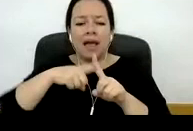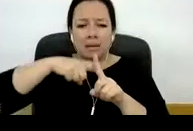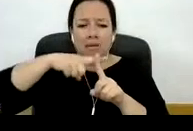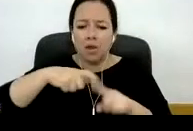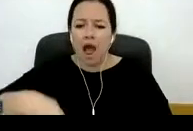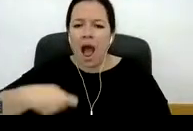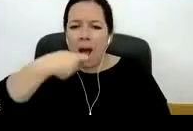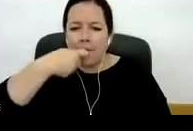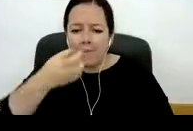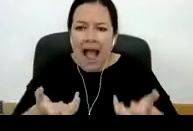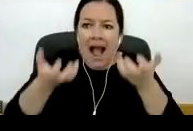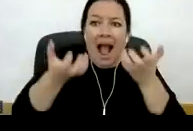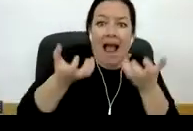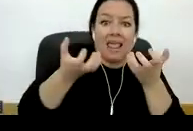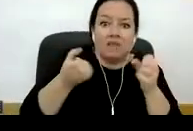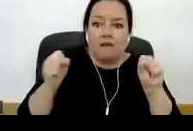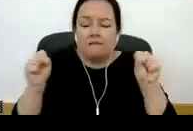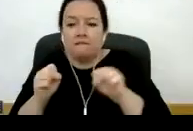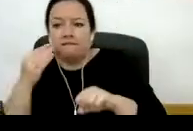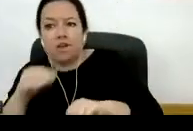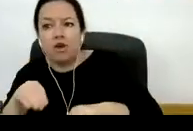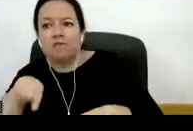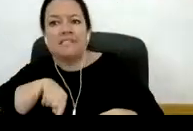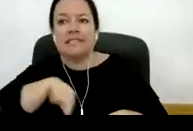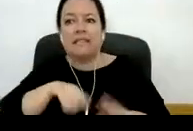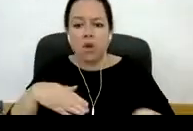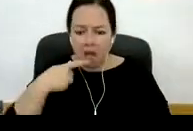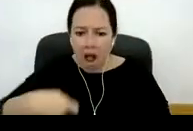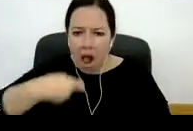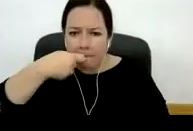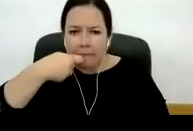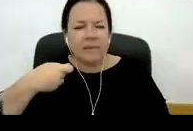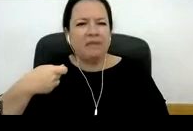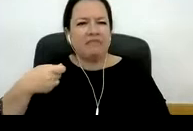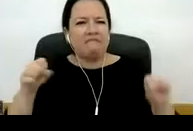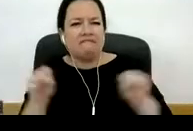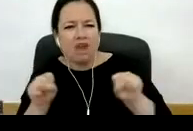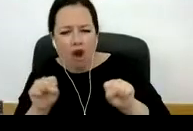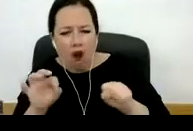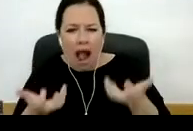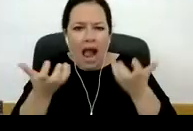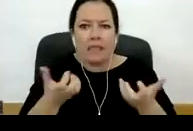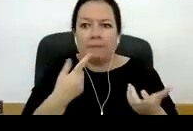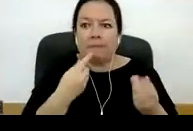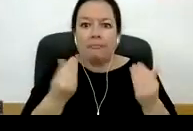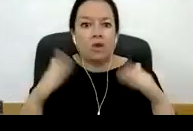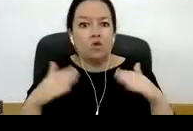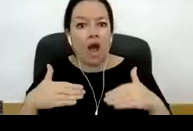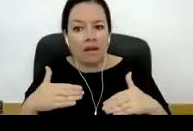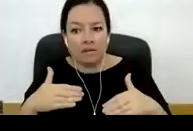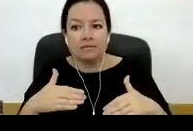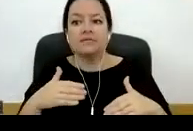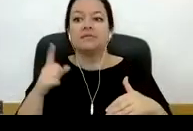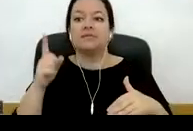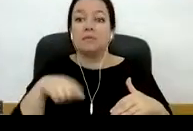alimento que ingerimos, por lo tanto les va a costar más notar si un alimento está frío o muy caliente, y sabéis que tanto